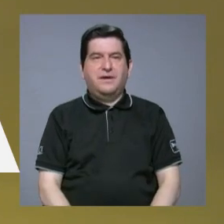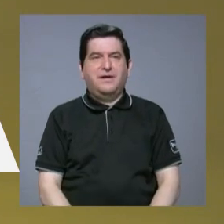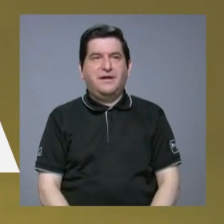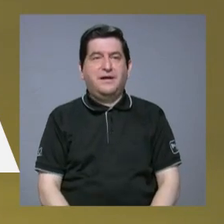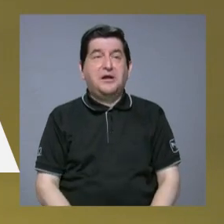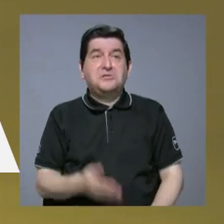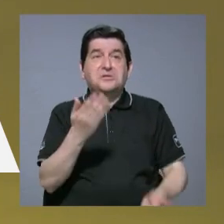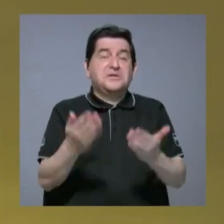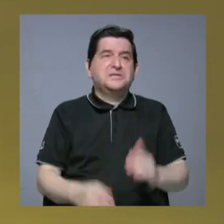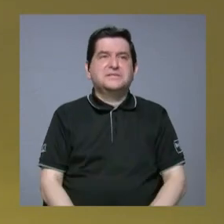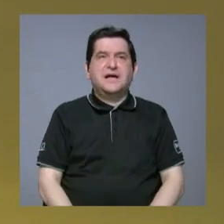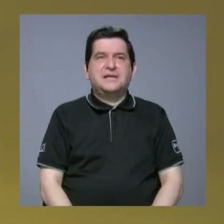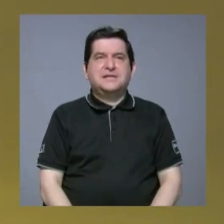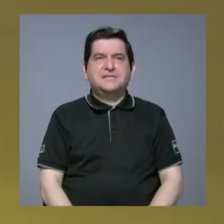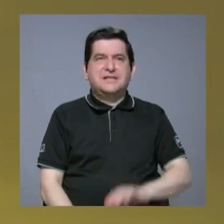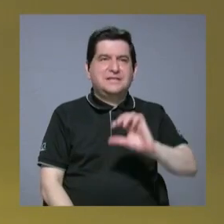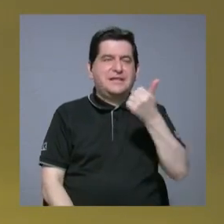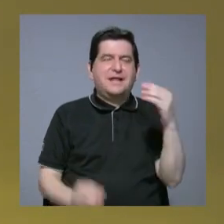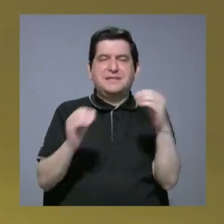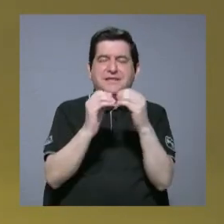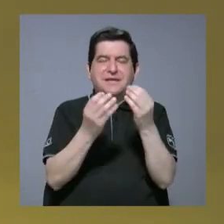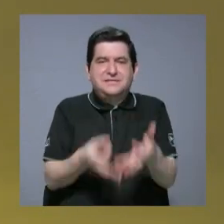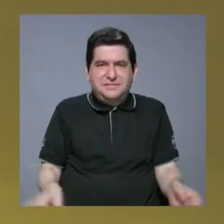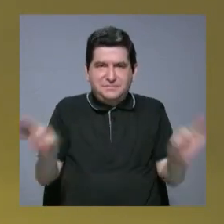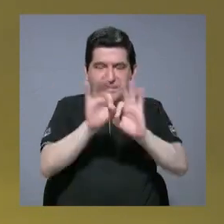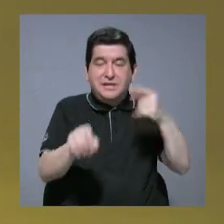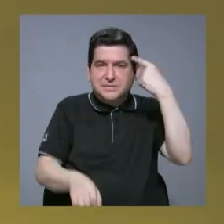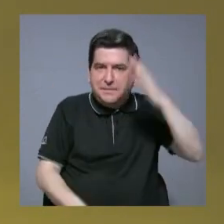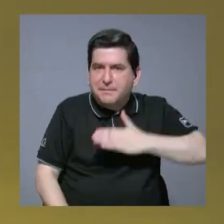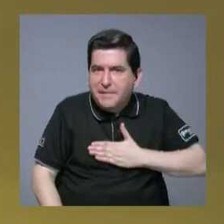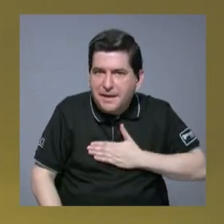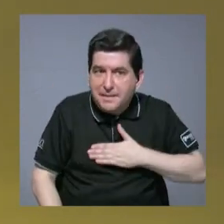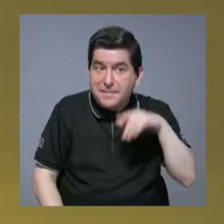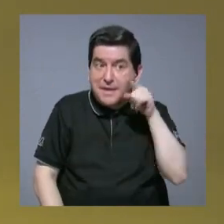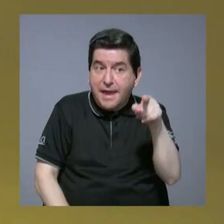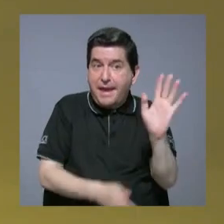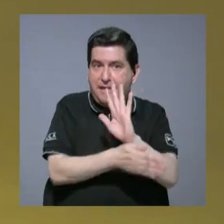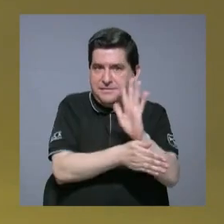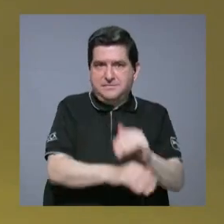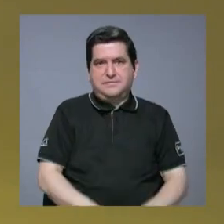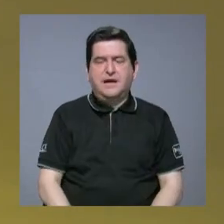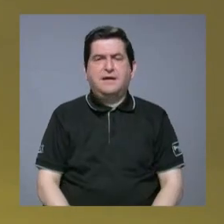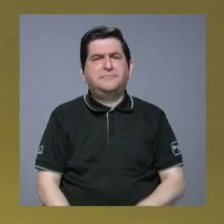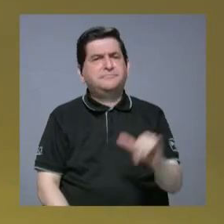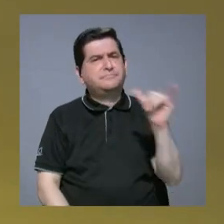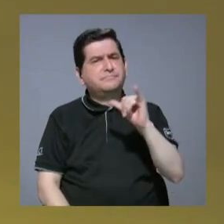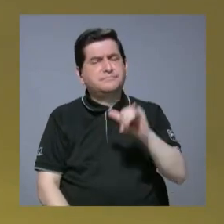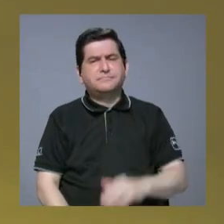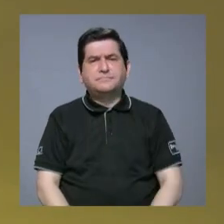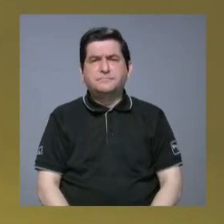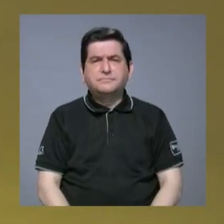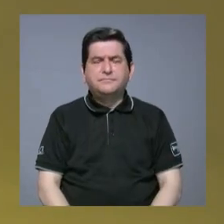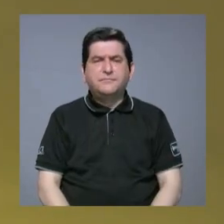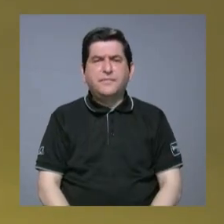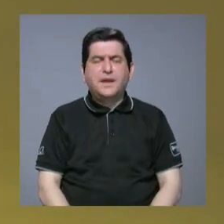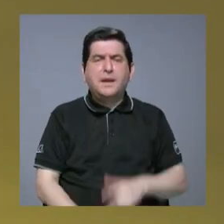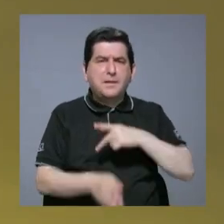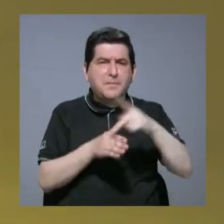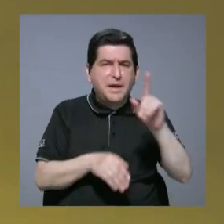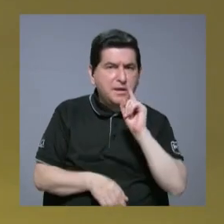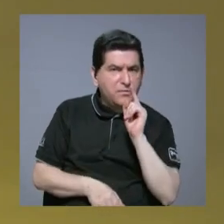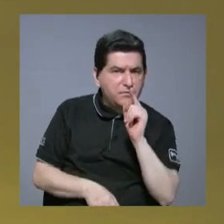de seguro que entre las 10 más importantes para mí está esa película, y me parece también que para la profesión